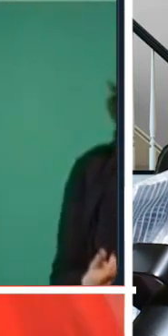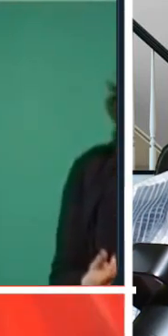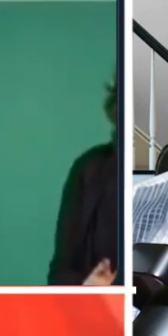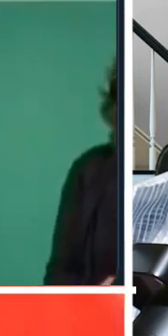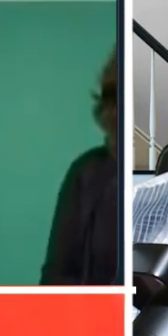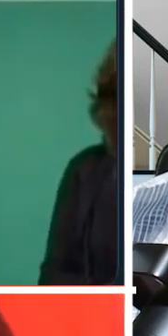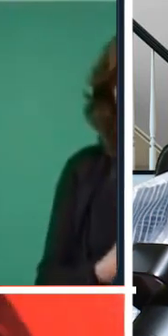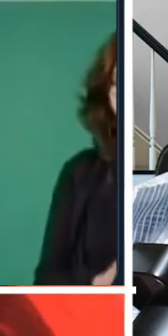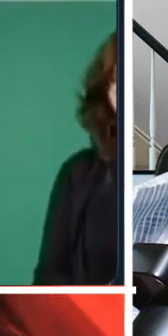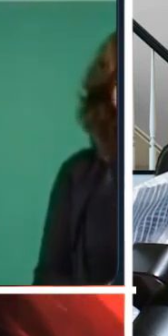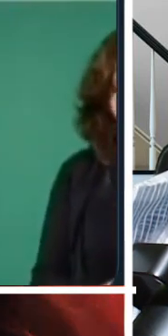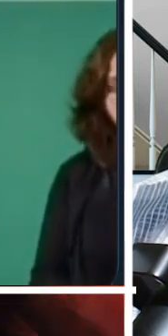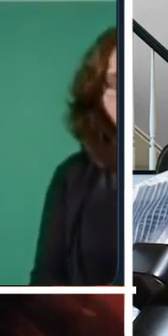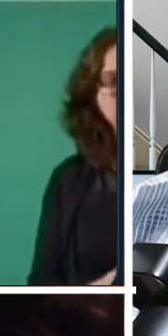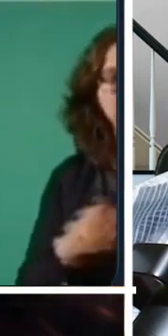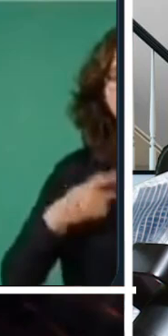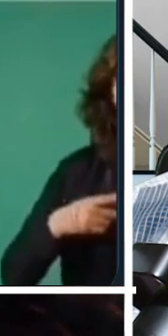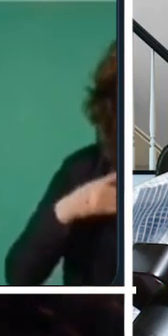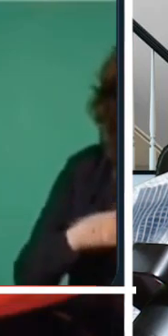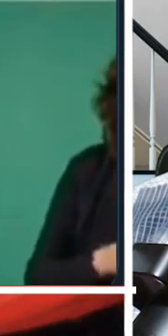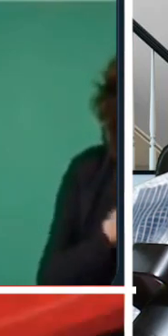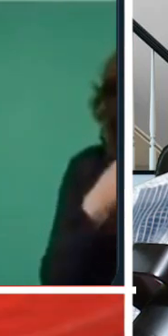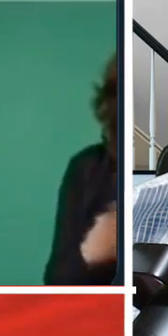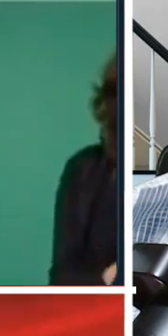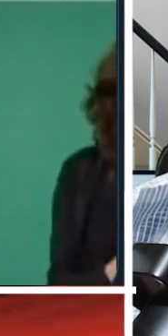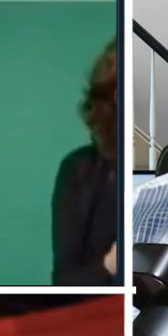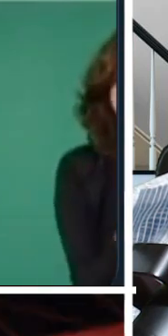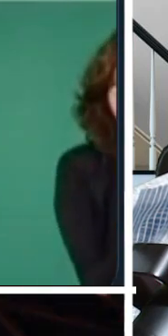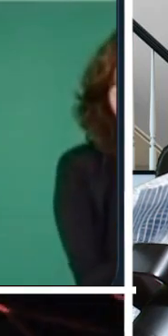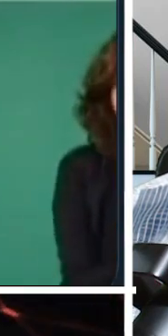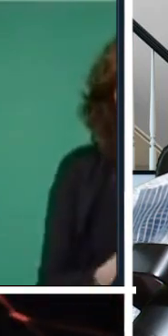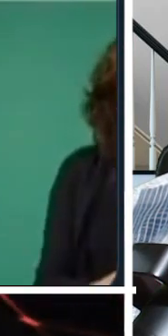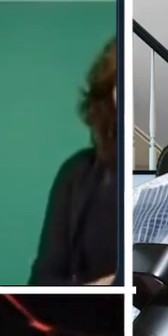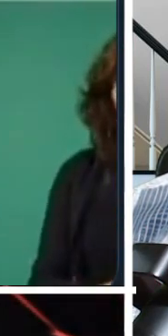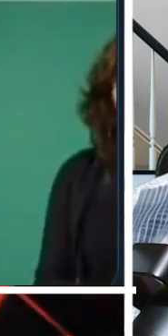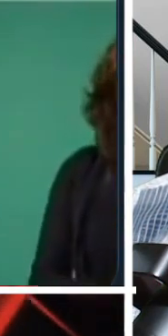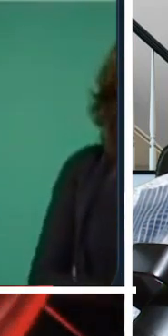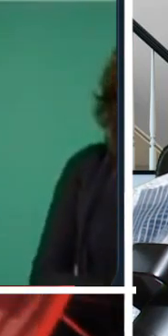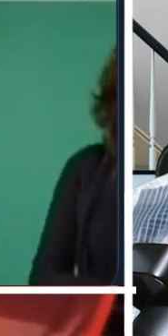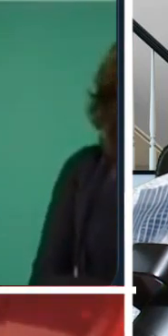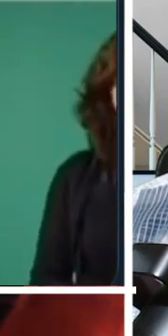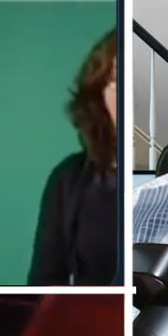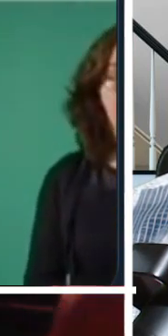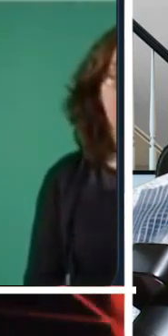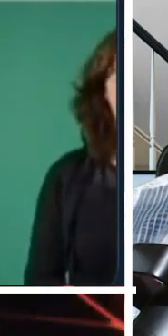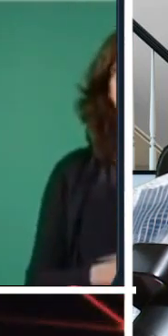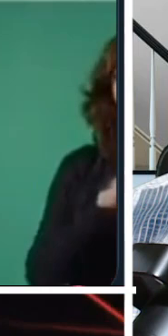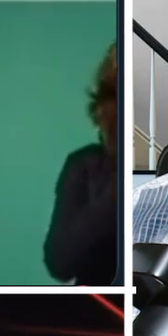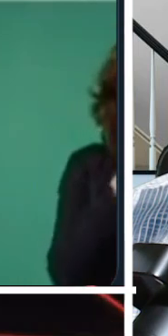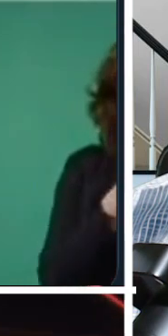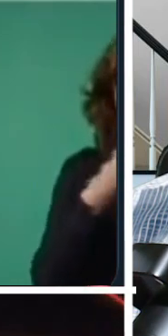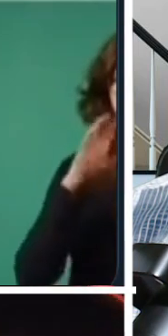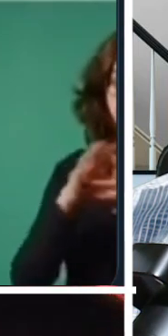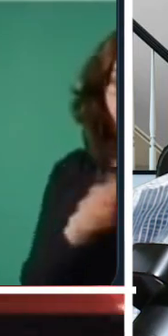es lo que dijo el presidente? Algunos se molestaron mucho con esto. Suerte para quienes compraron boleto de la